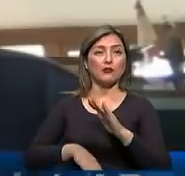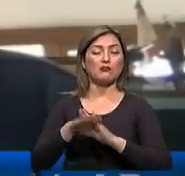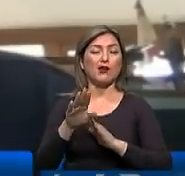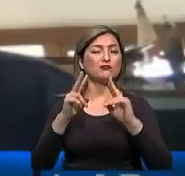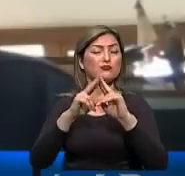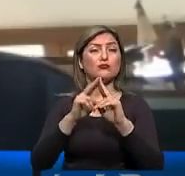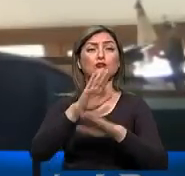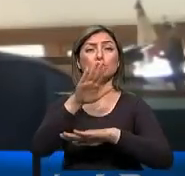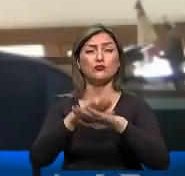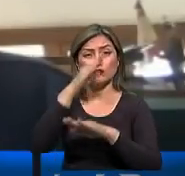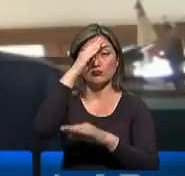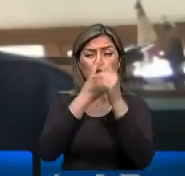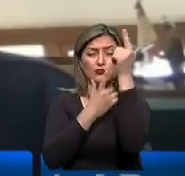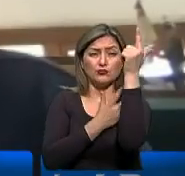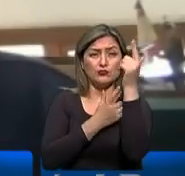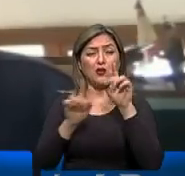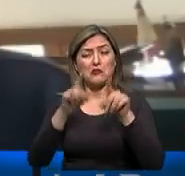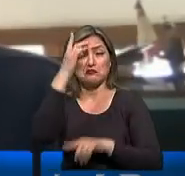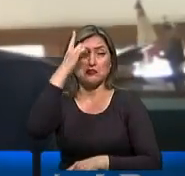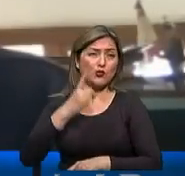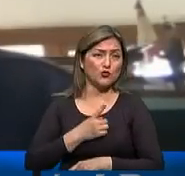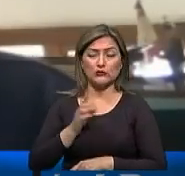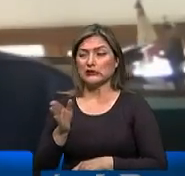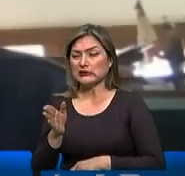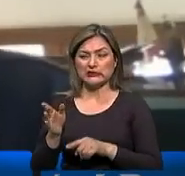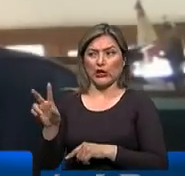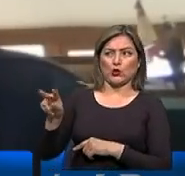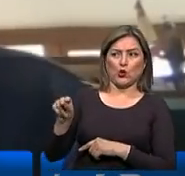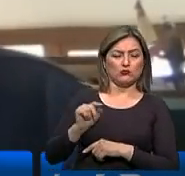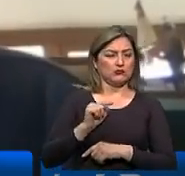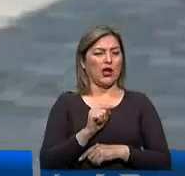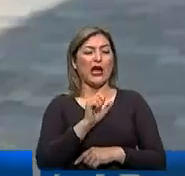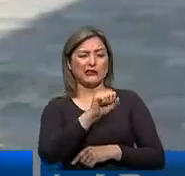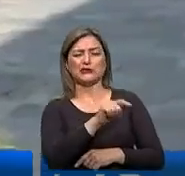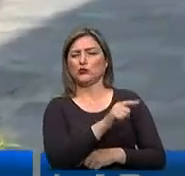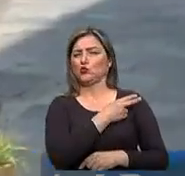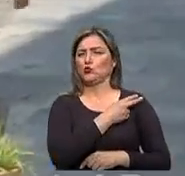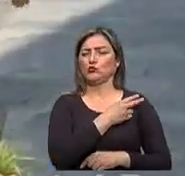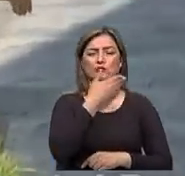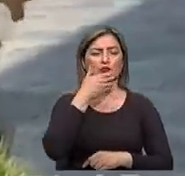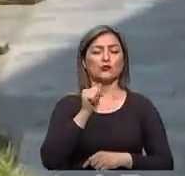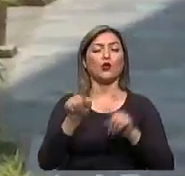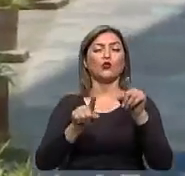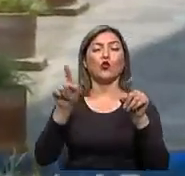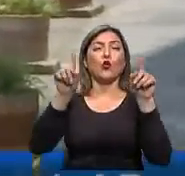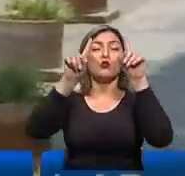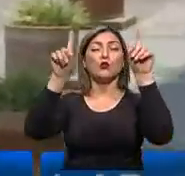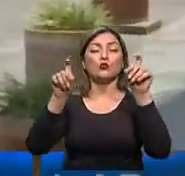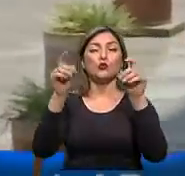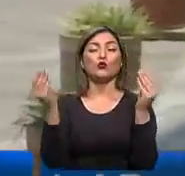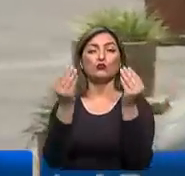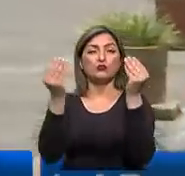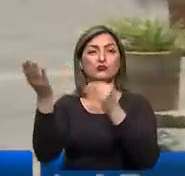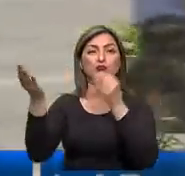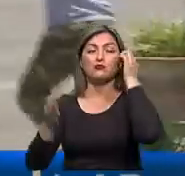son los militares y habrá unos que tomen ese rumbo y otros también que digan, no, esto no es para mí. Preguntamos a algunos jóvenes sus criterios al